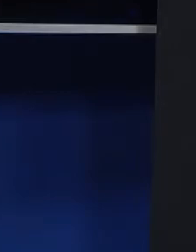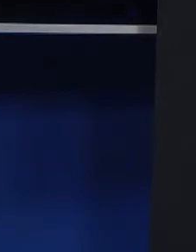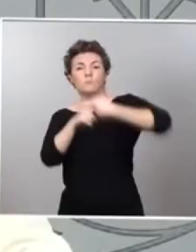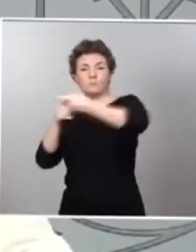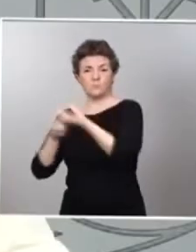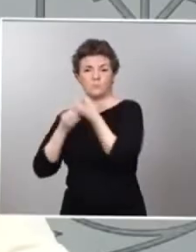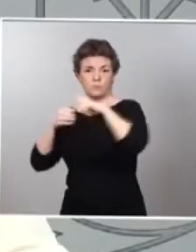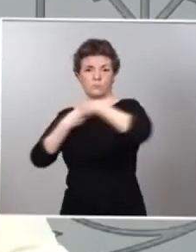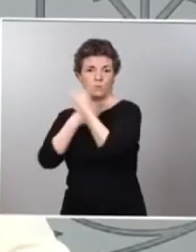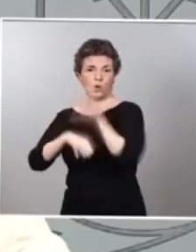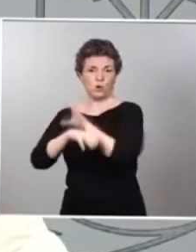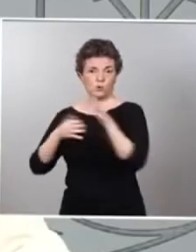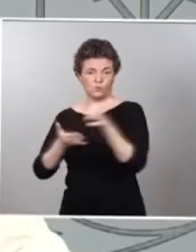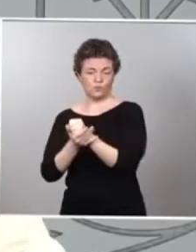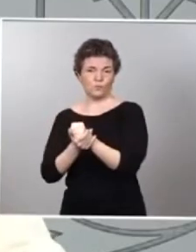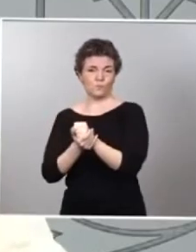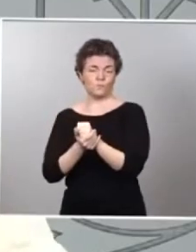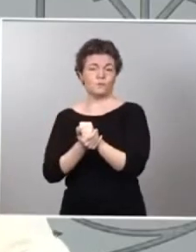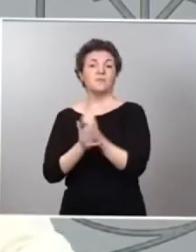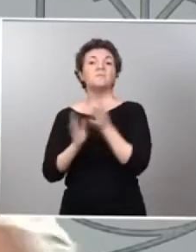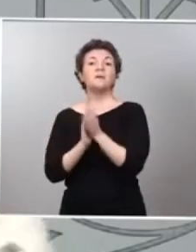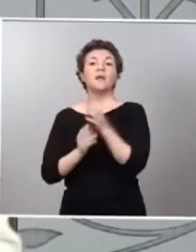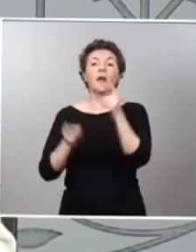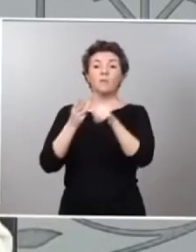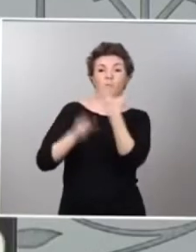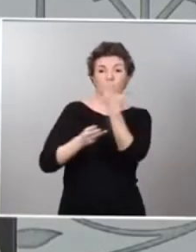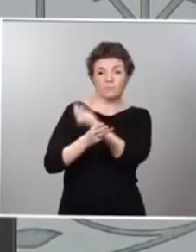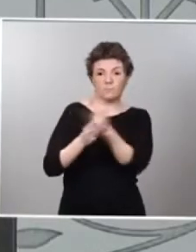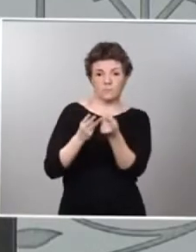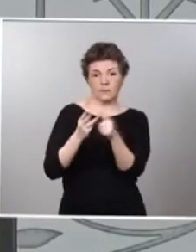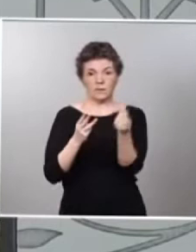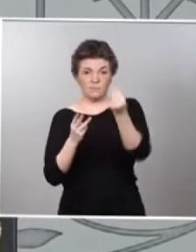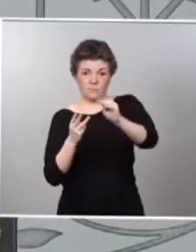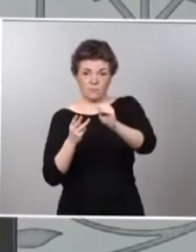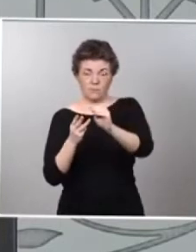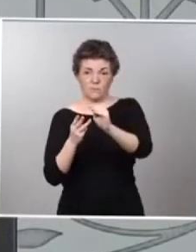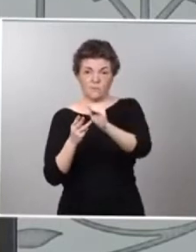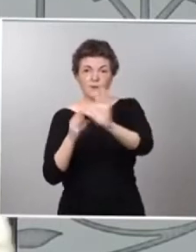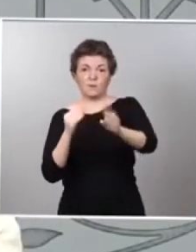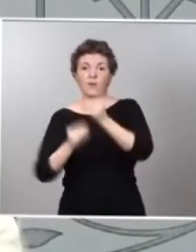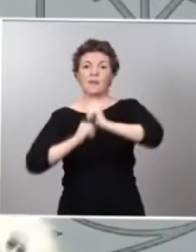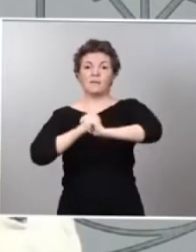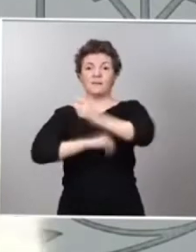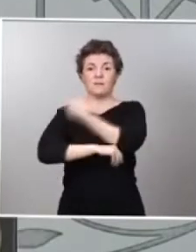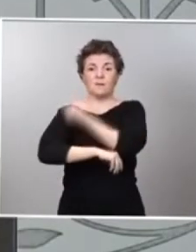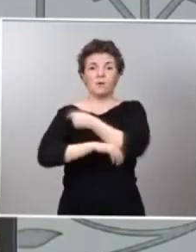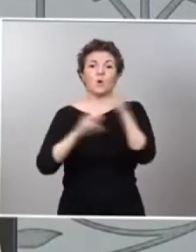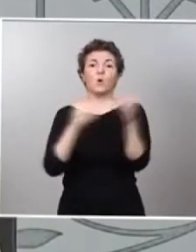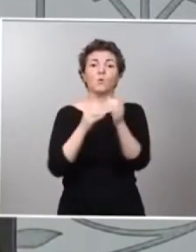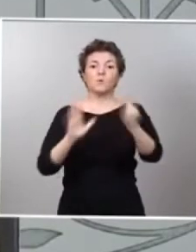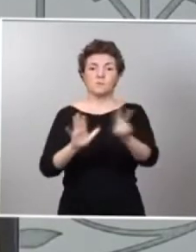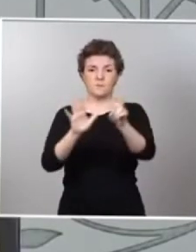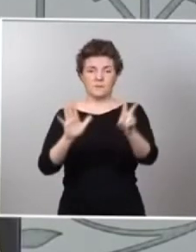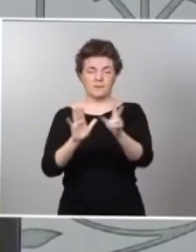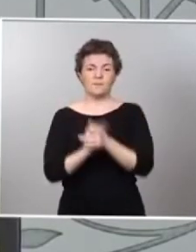darías quería incluir en esa dosis adicional a lo que la estrategia de vacunación es el grupo 7 todo el grupo